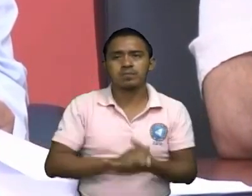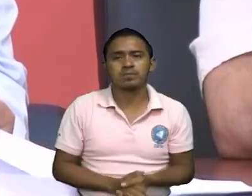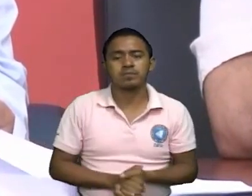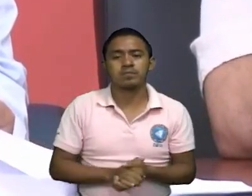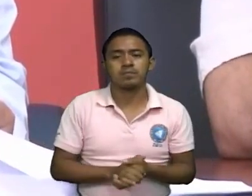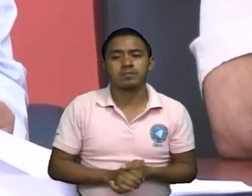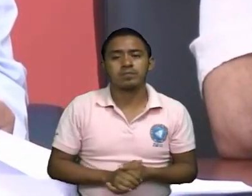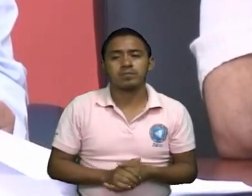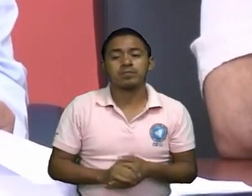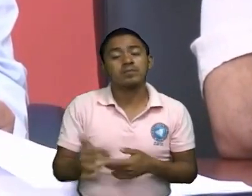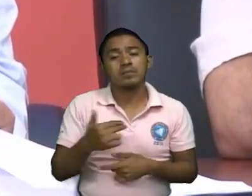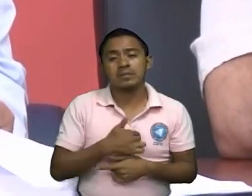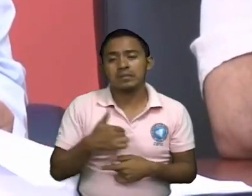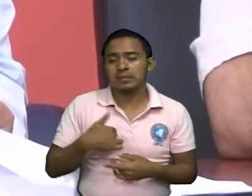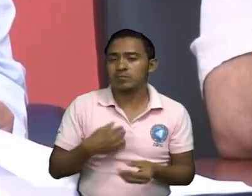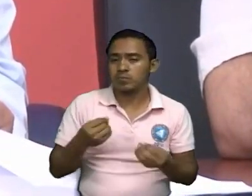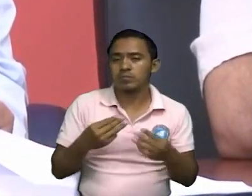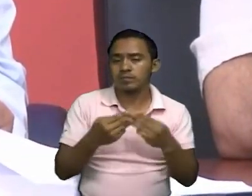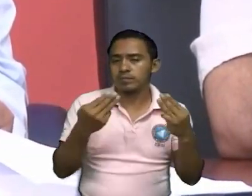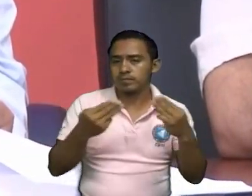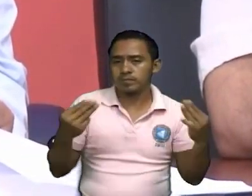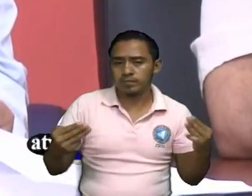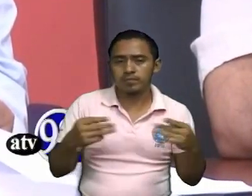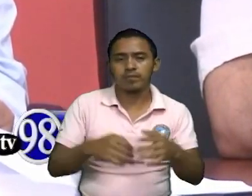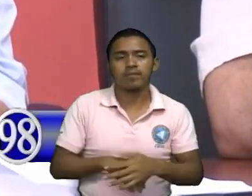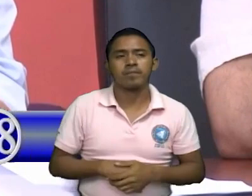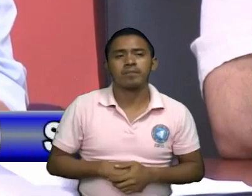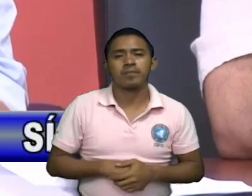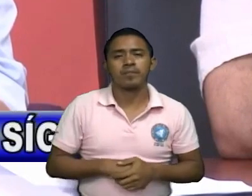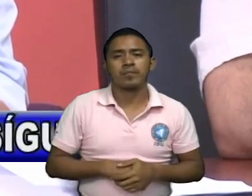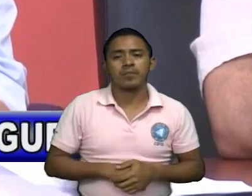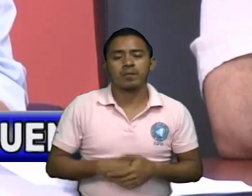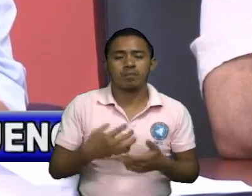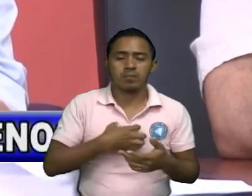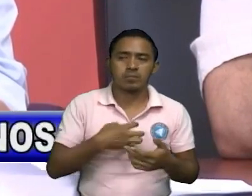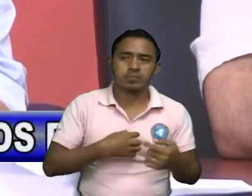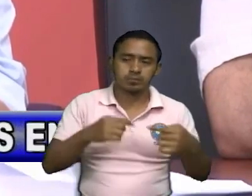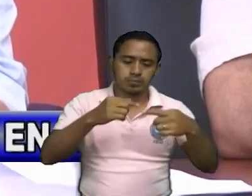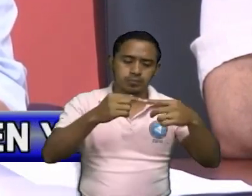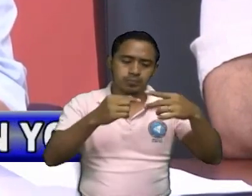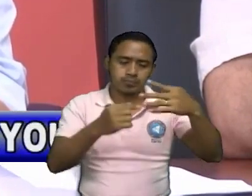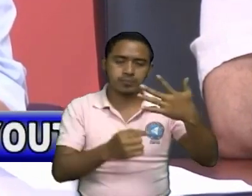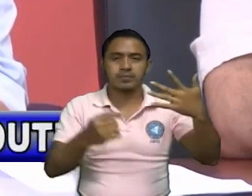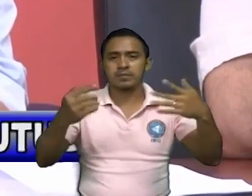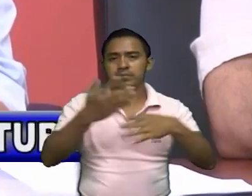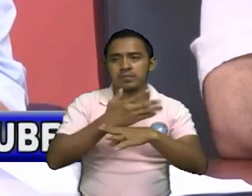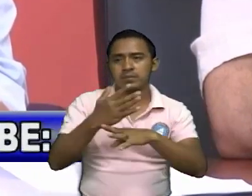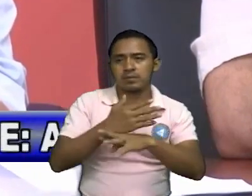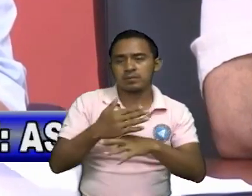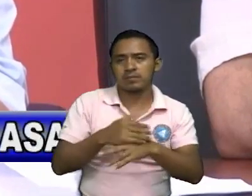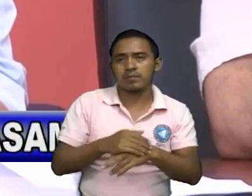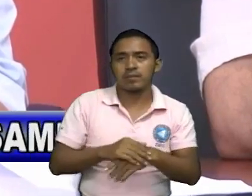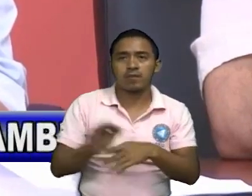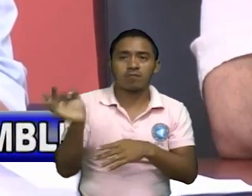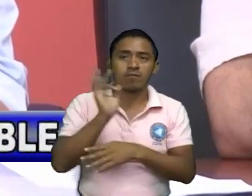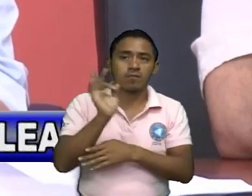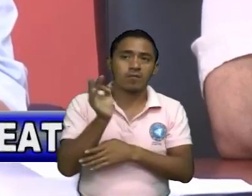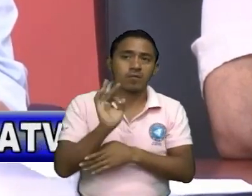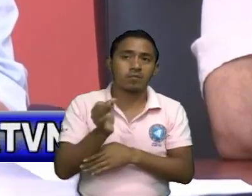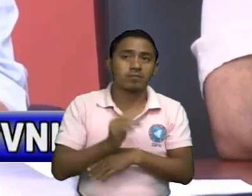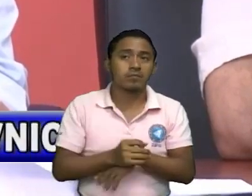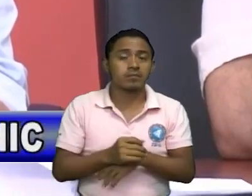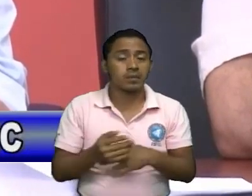cuales se ha preparado material, donde se hace un recorrido histórico de las diferentes expresiones de